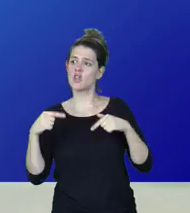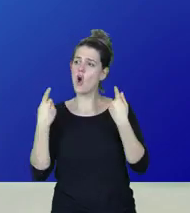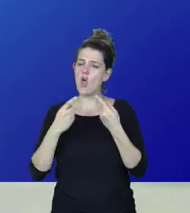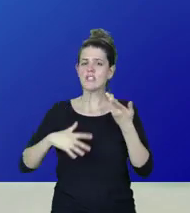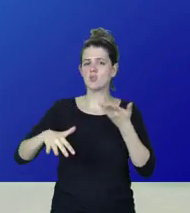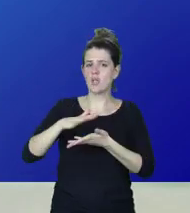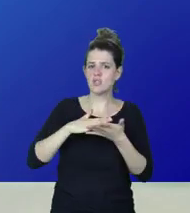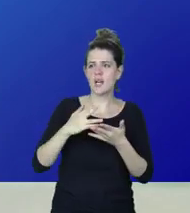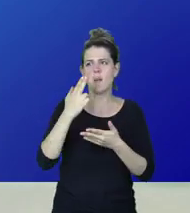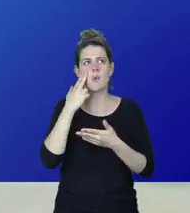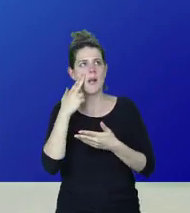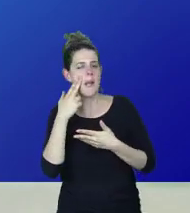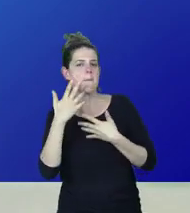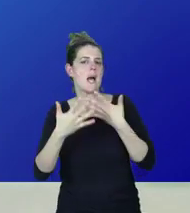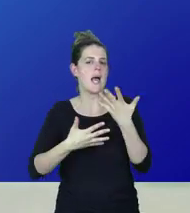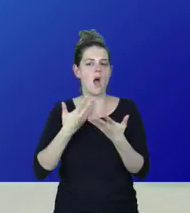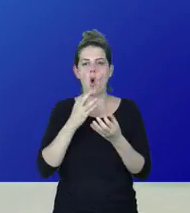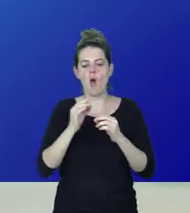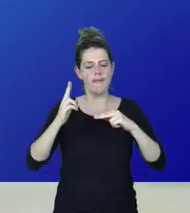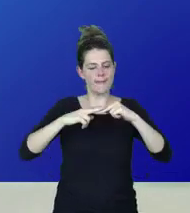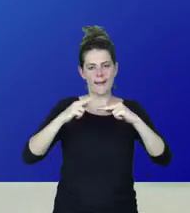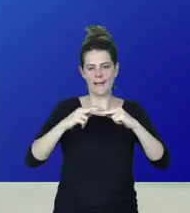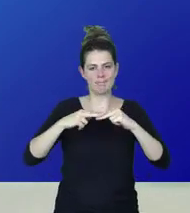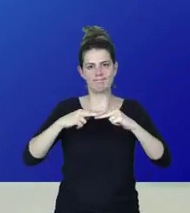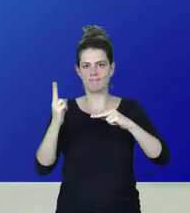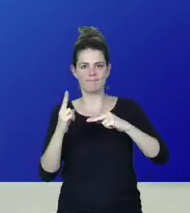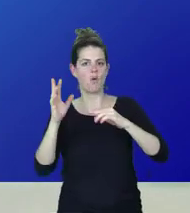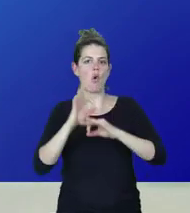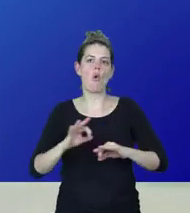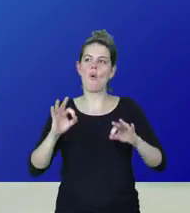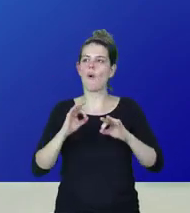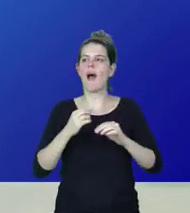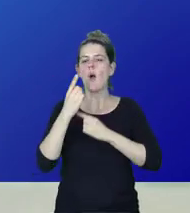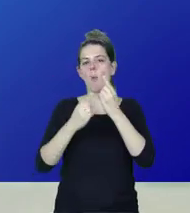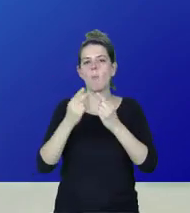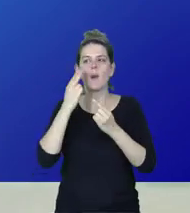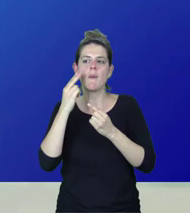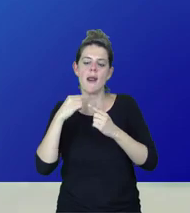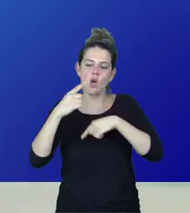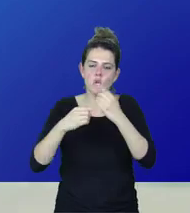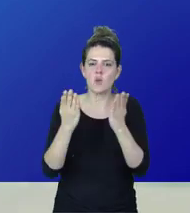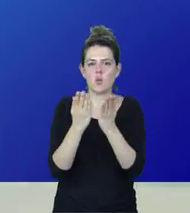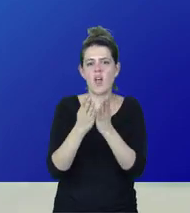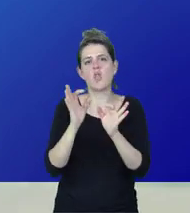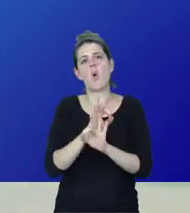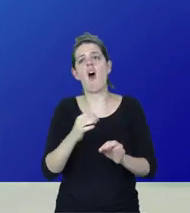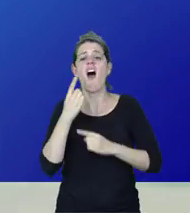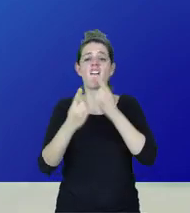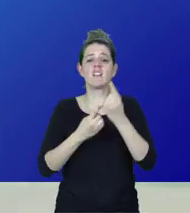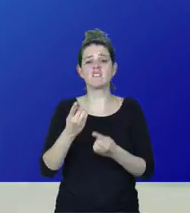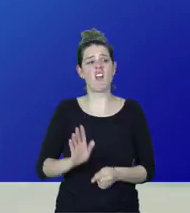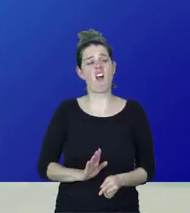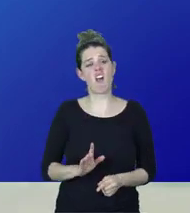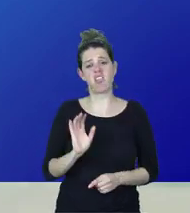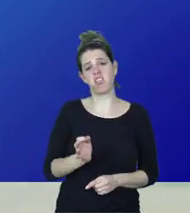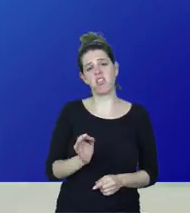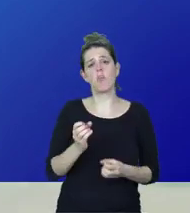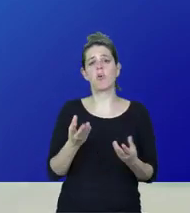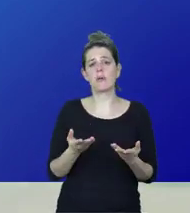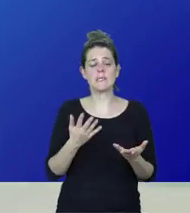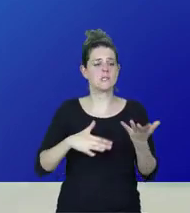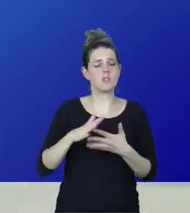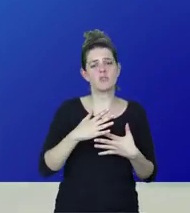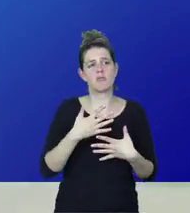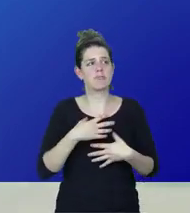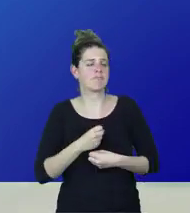conductas aparezcan, que hayan dificultades para conectarse, que hayan dificultades para poder continuar el curso o para estar motivado. Y en ese sentido